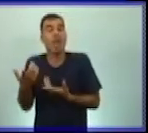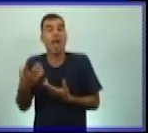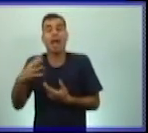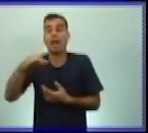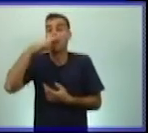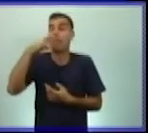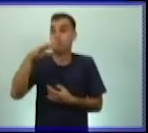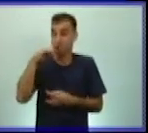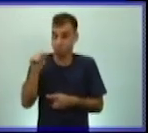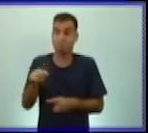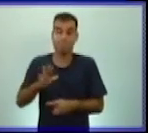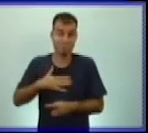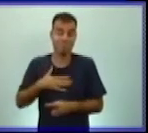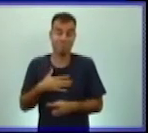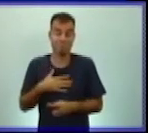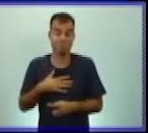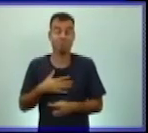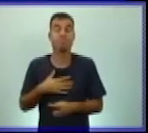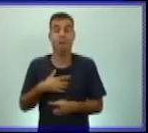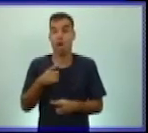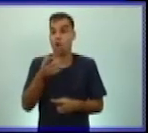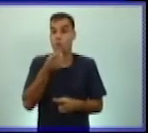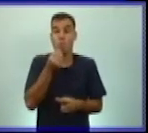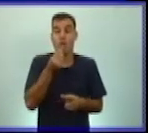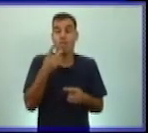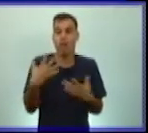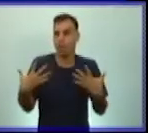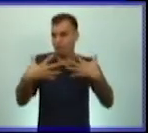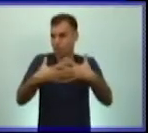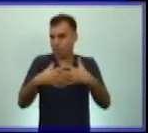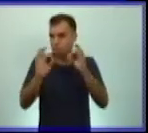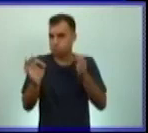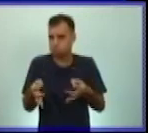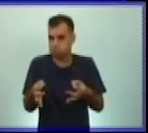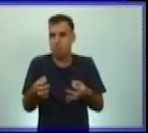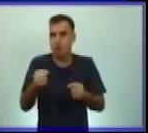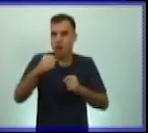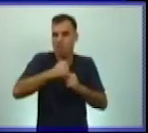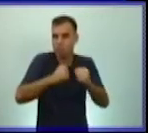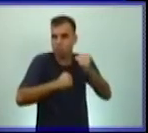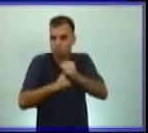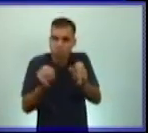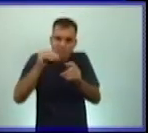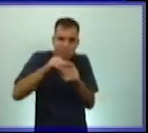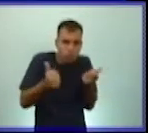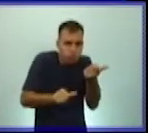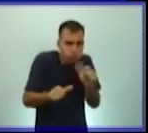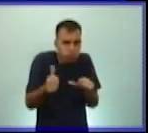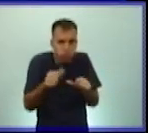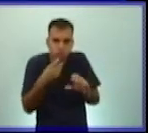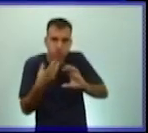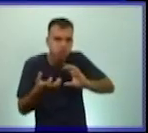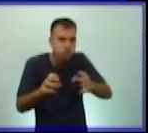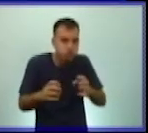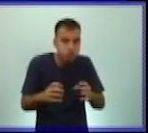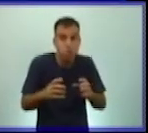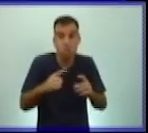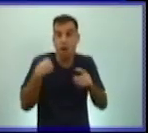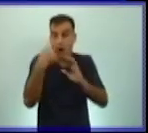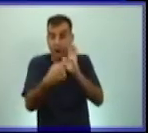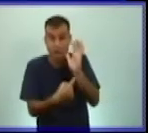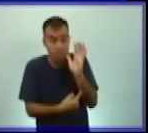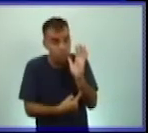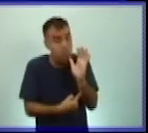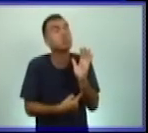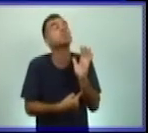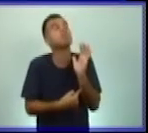perder de vista esa estrecha relación que existe entre la estructura de la sustancia, las propiedades y por